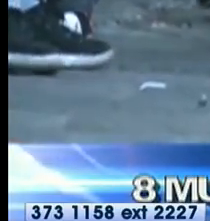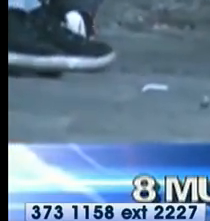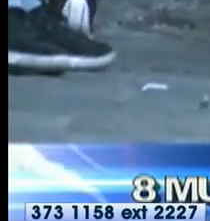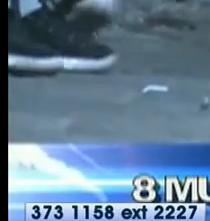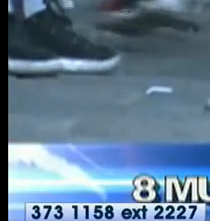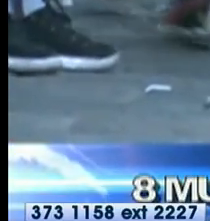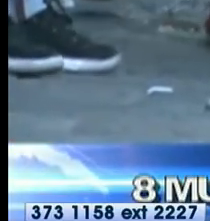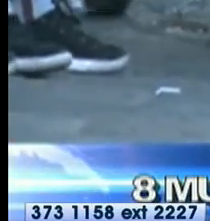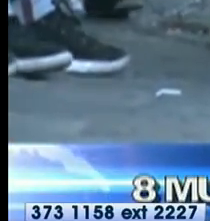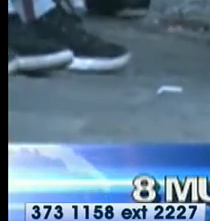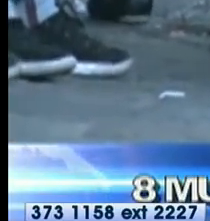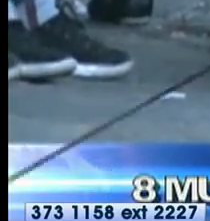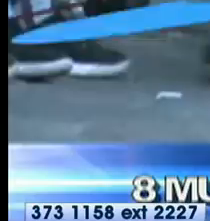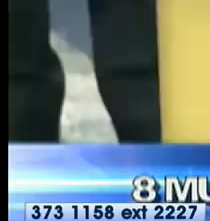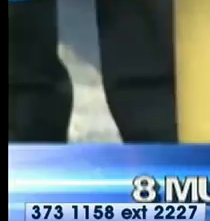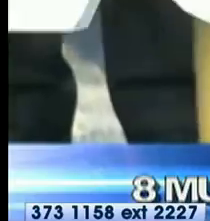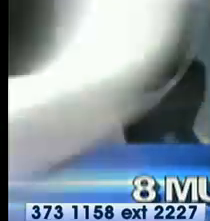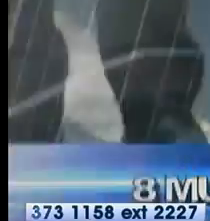artesanal.